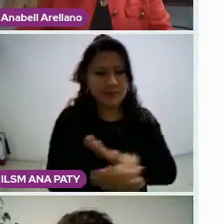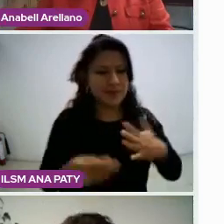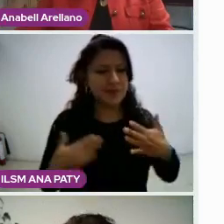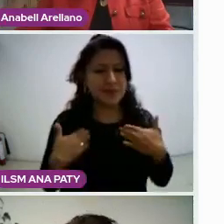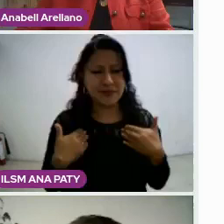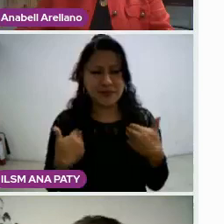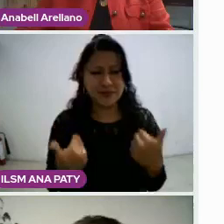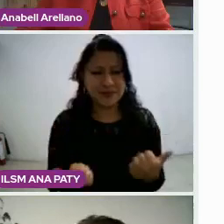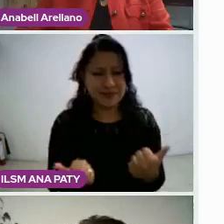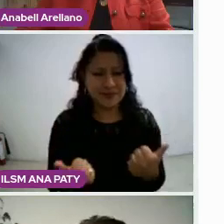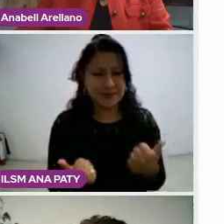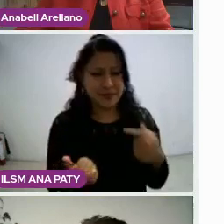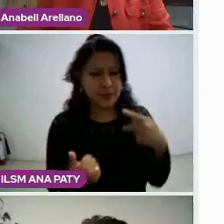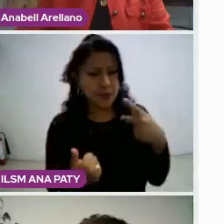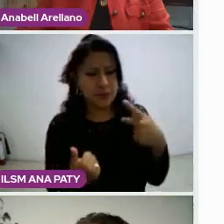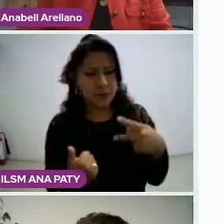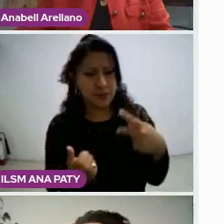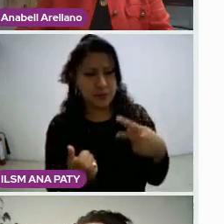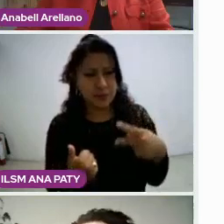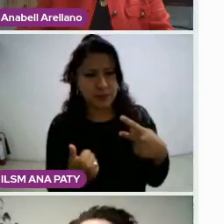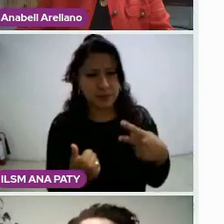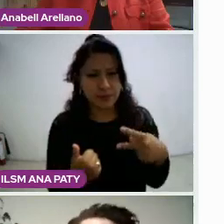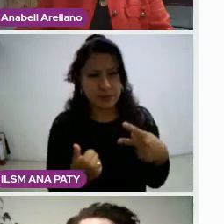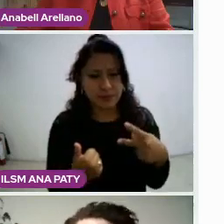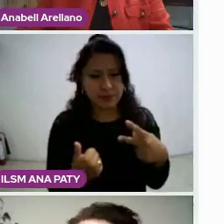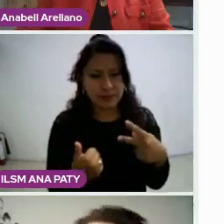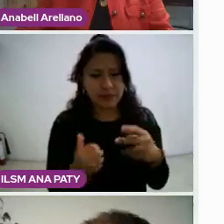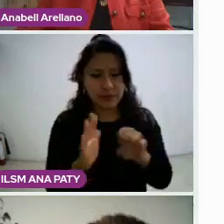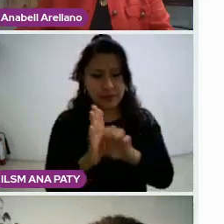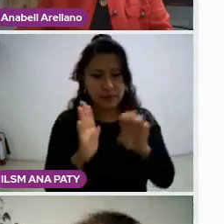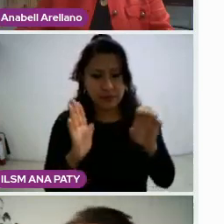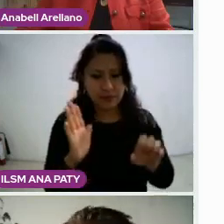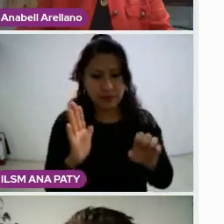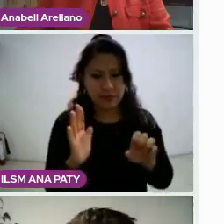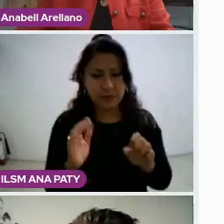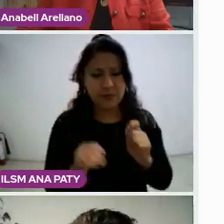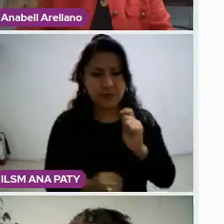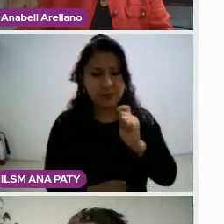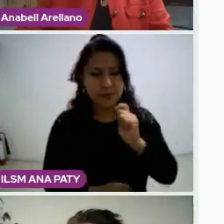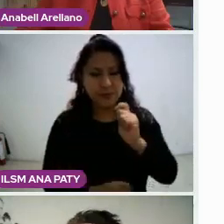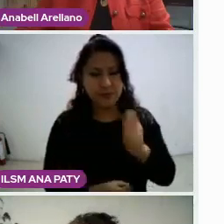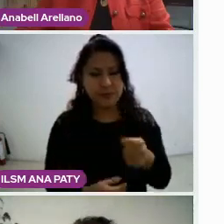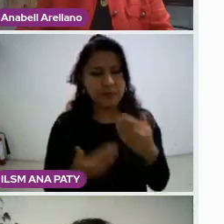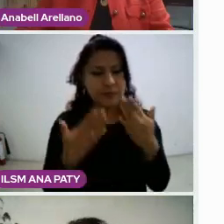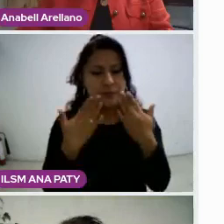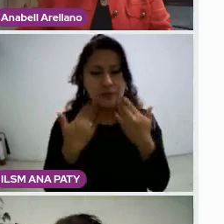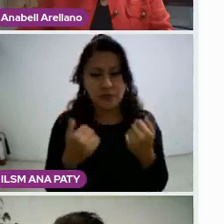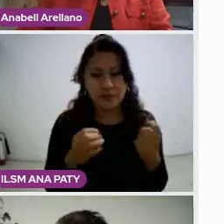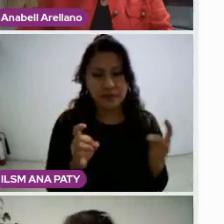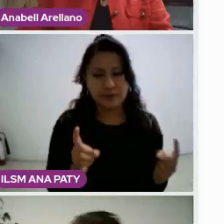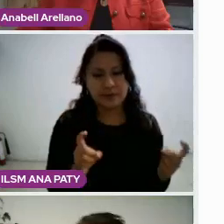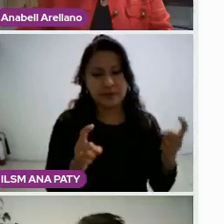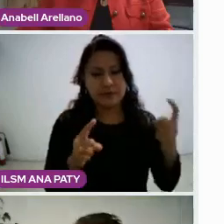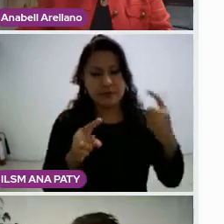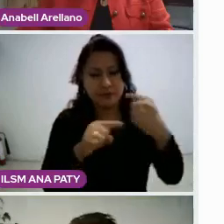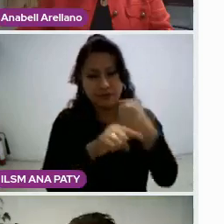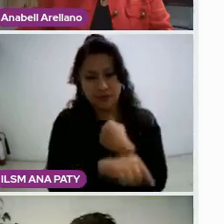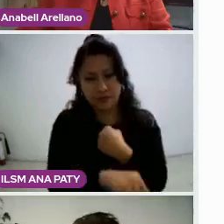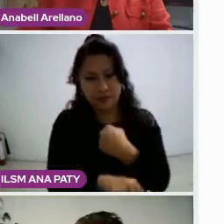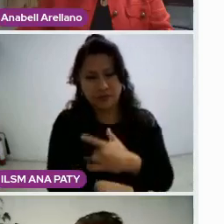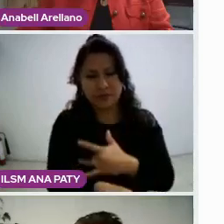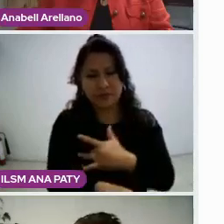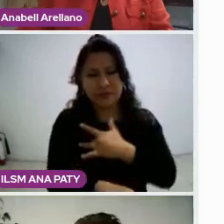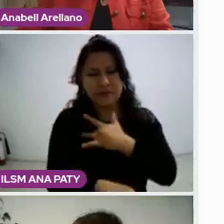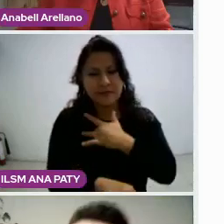ajenos. Digamos que podríamos hablar de un trastorno de la empatía, por así llamarlo, es decir, que no logran tener esta